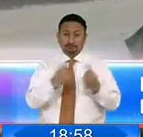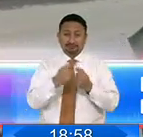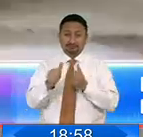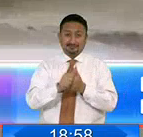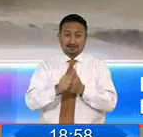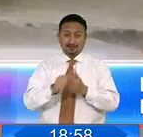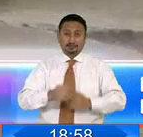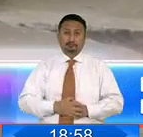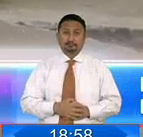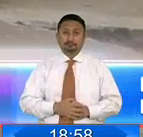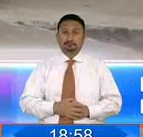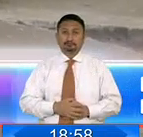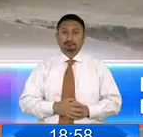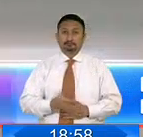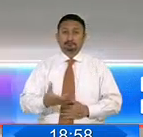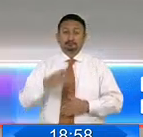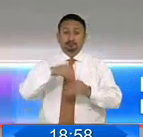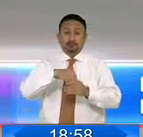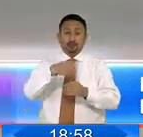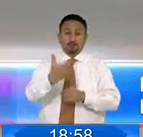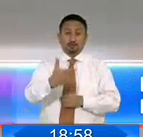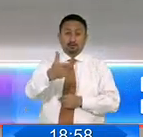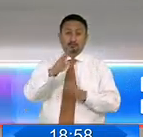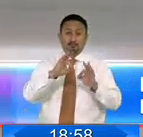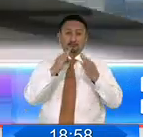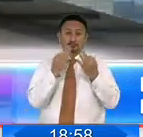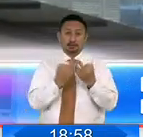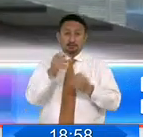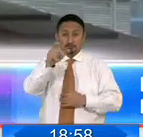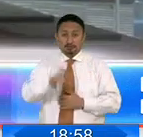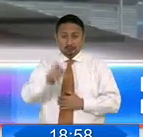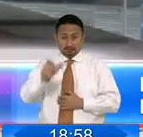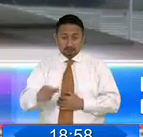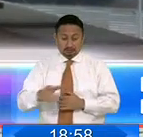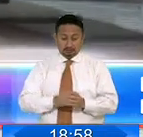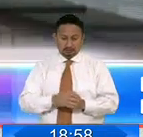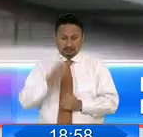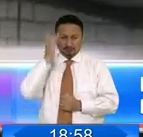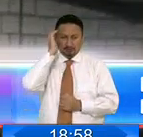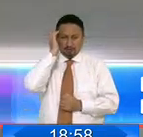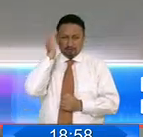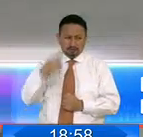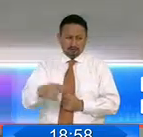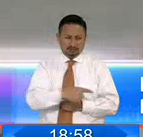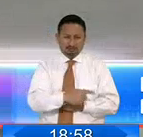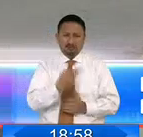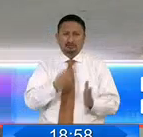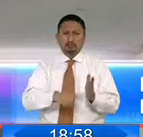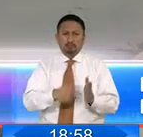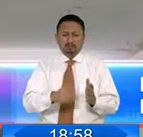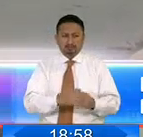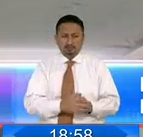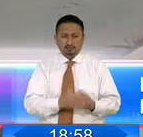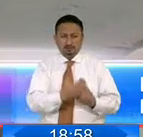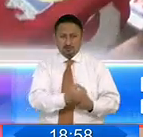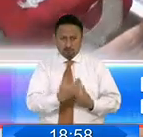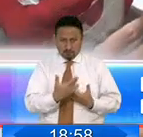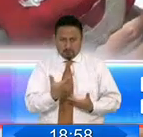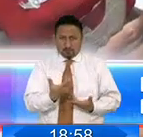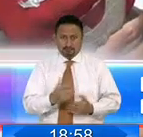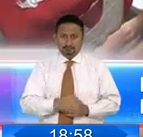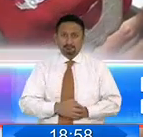carcelarios en los exteriores familiares de los pp l se mostraron preocupados al no saber nada de sus seres queridos